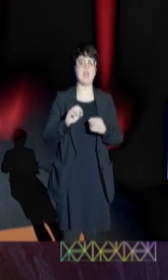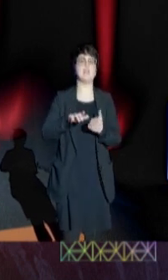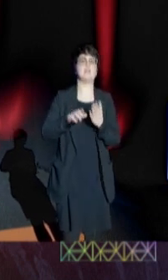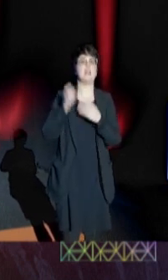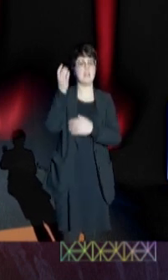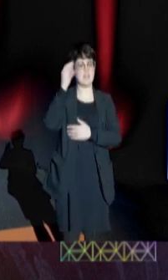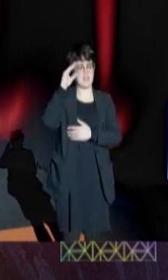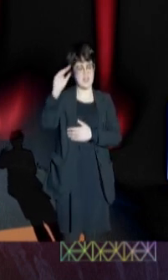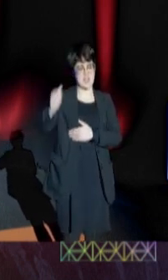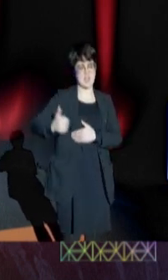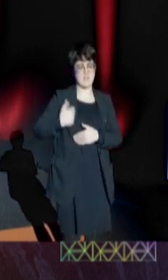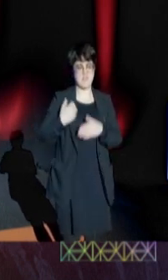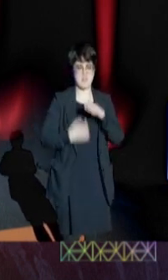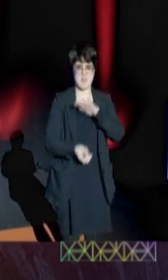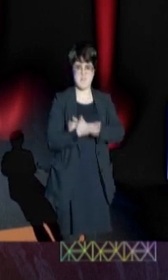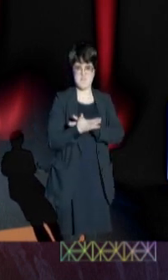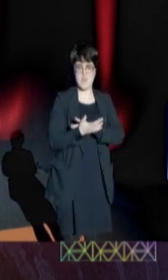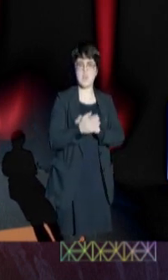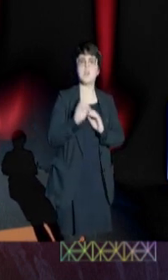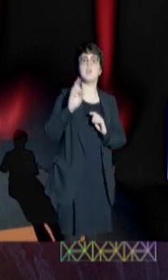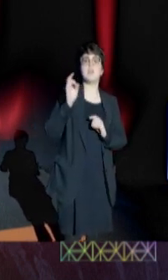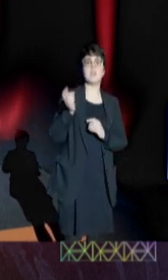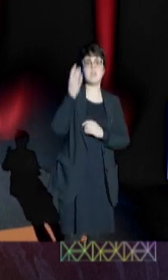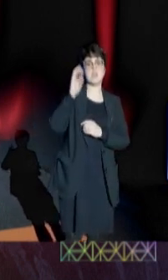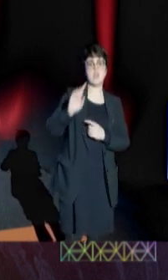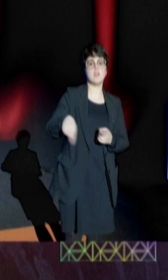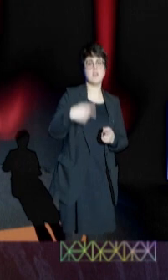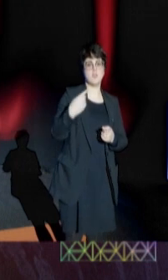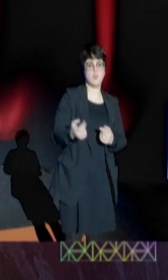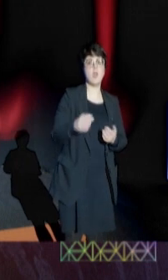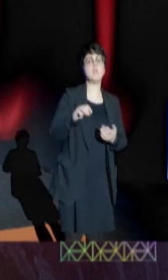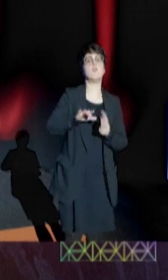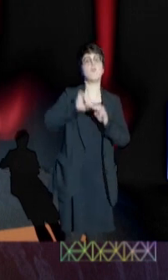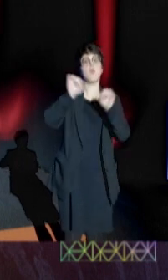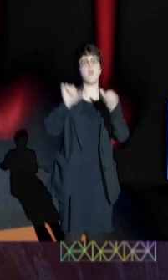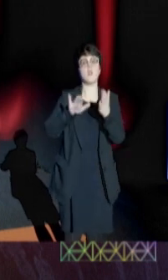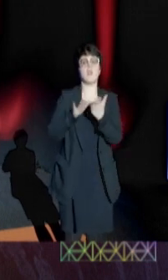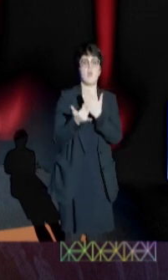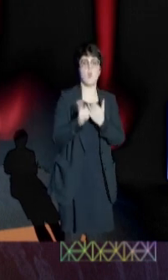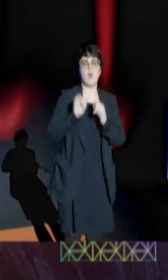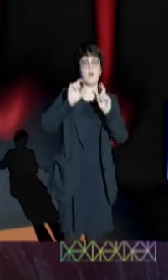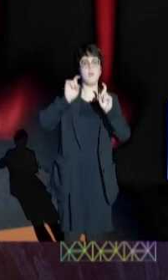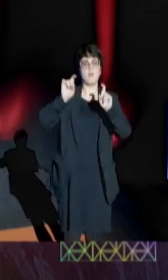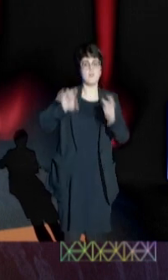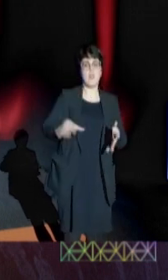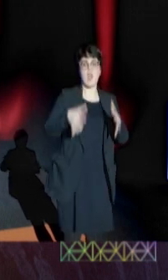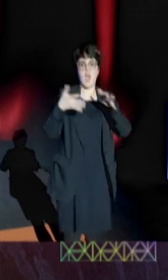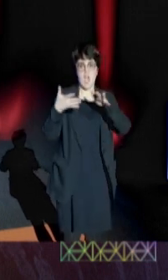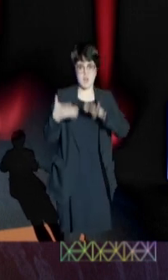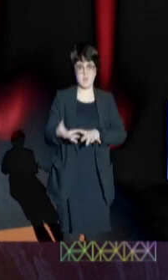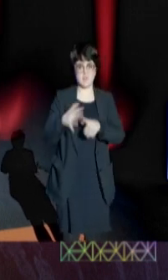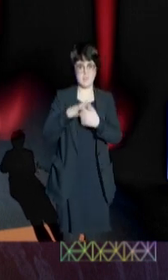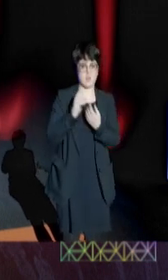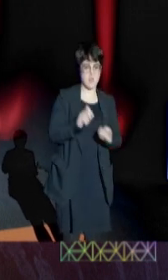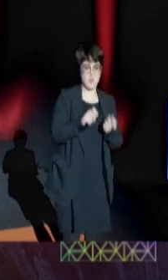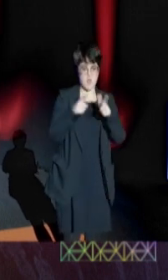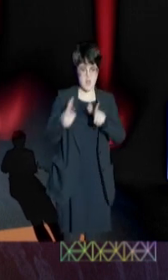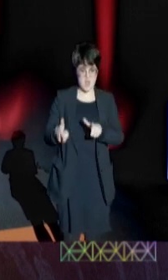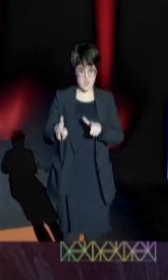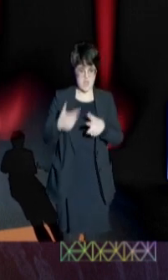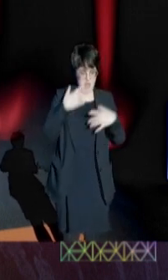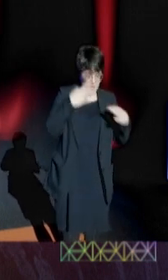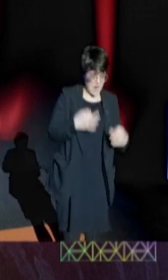generativa sus ideas luego se aplicaron para entrenar modelos de lenguaje Es simplemente una superposición de parecidos no existe la verdad